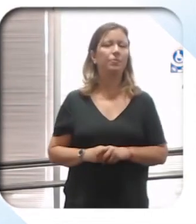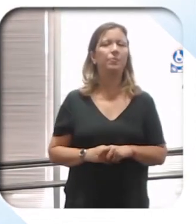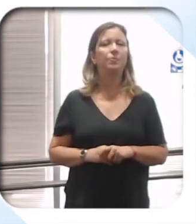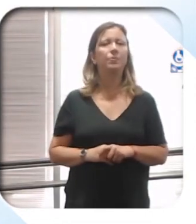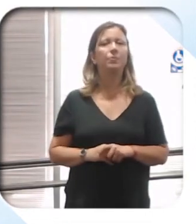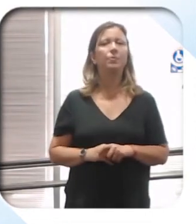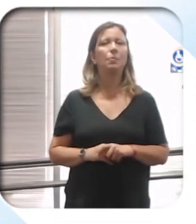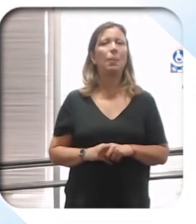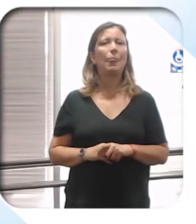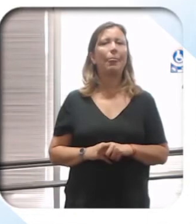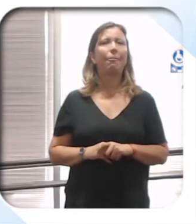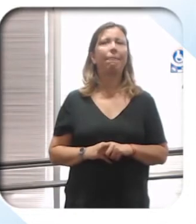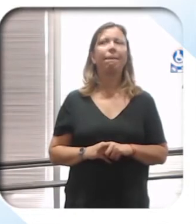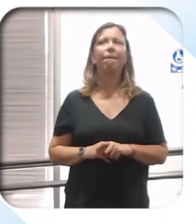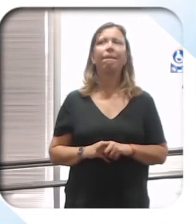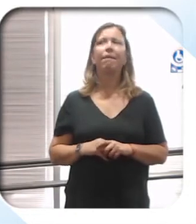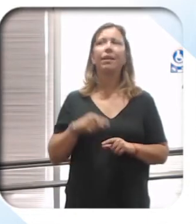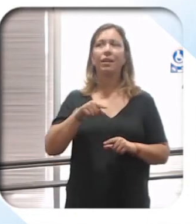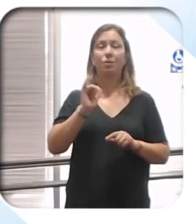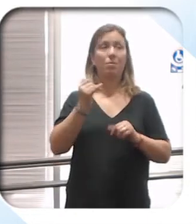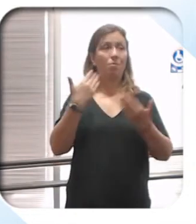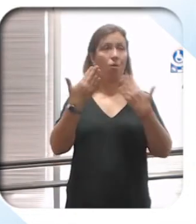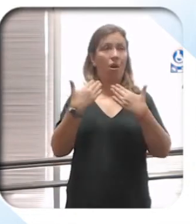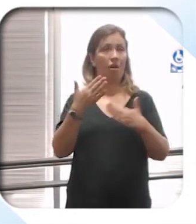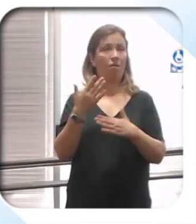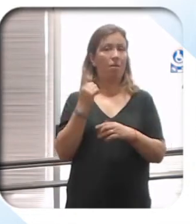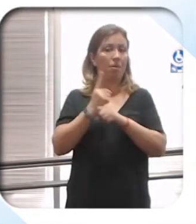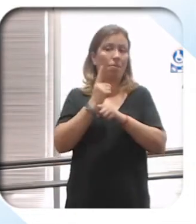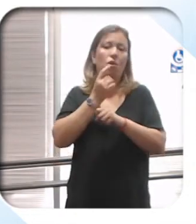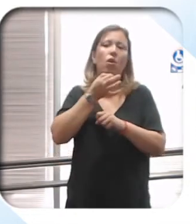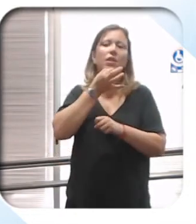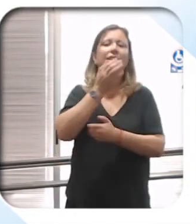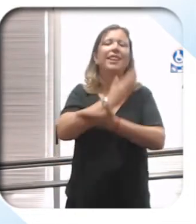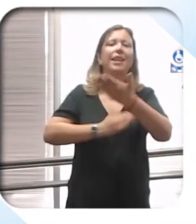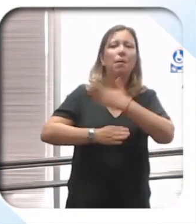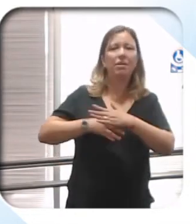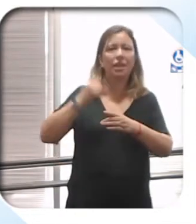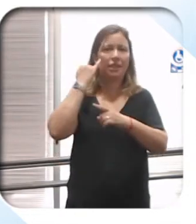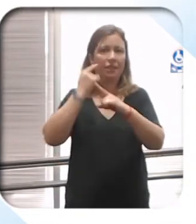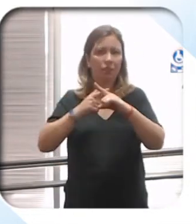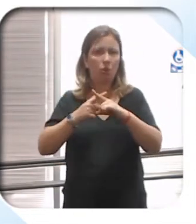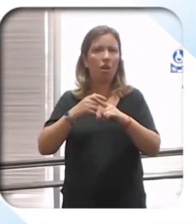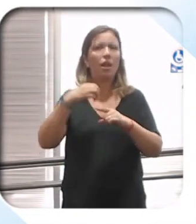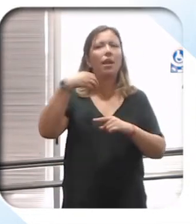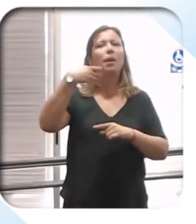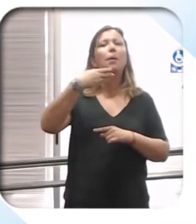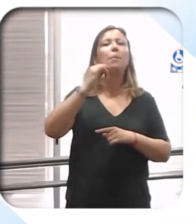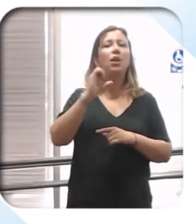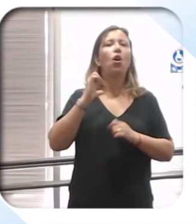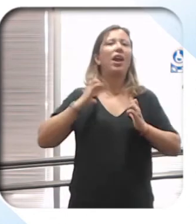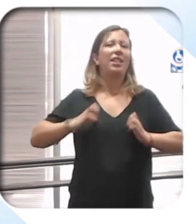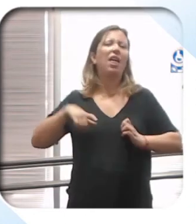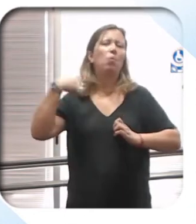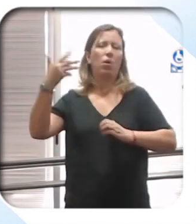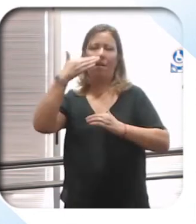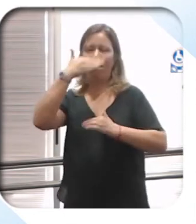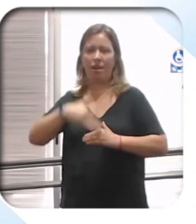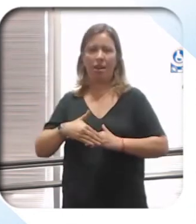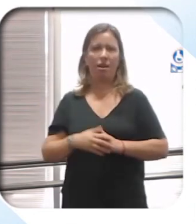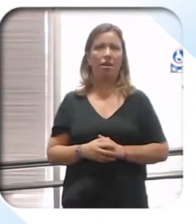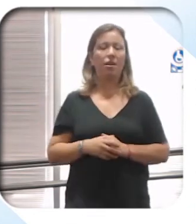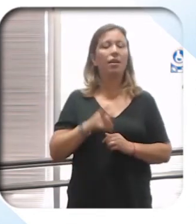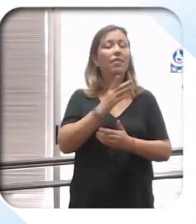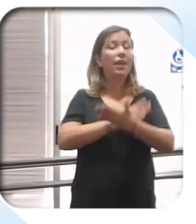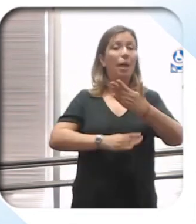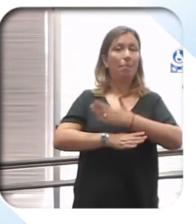Bueno, para hablar, dijimos que esto, ¿no? Discapacidad, sexualidad y bioética la vamos a dejar para el final.